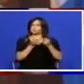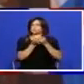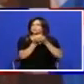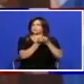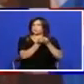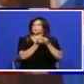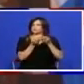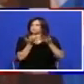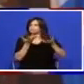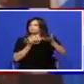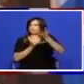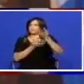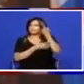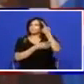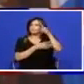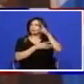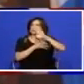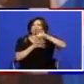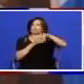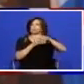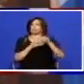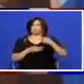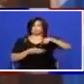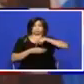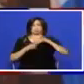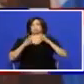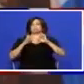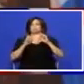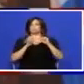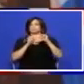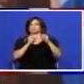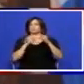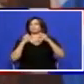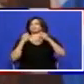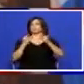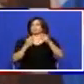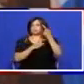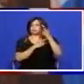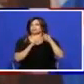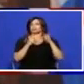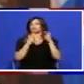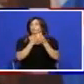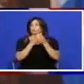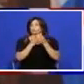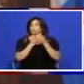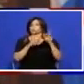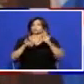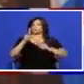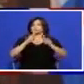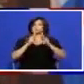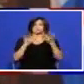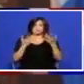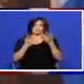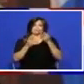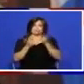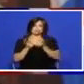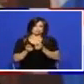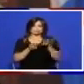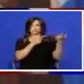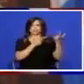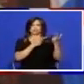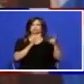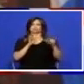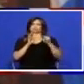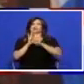Todo esto es parte de nuestro esfuerzo por seguir fortaleciendo la clase media y para desterrar para siempre la